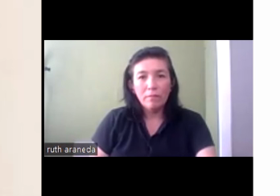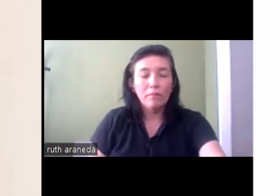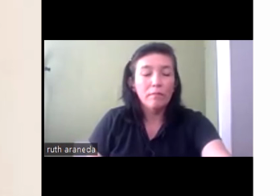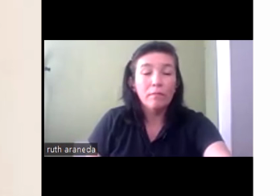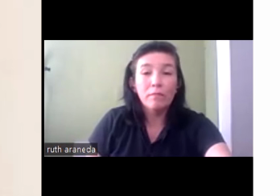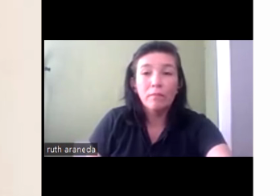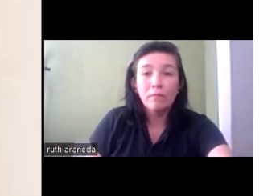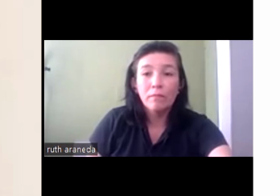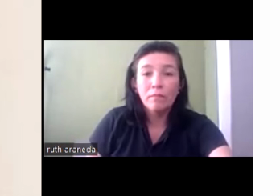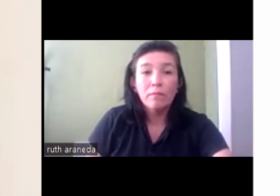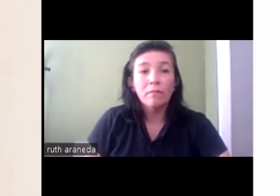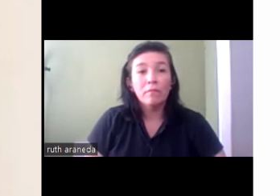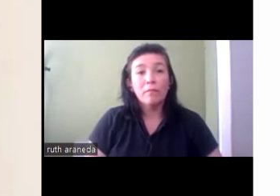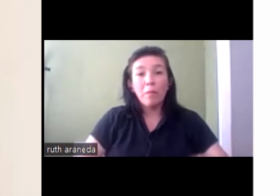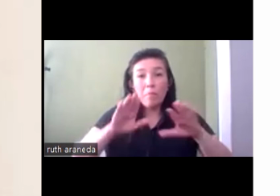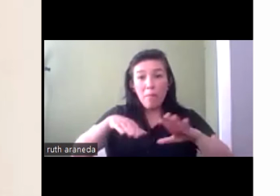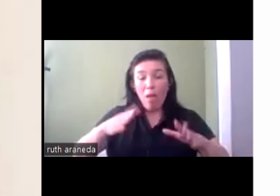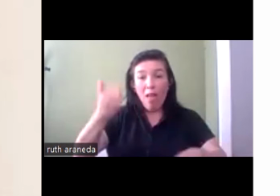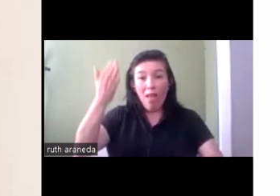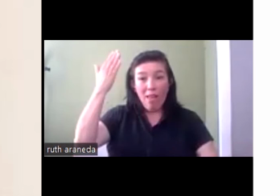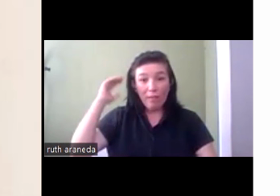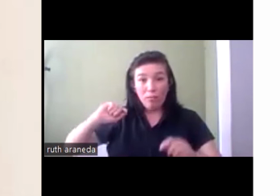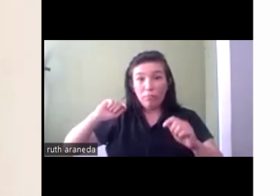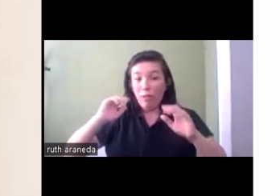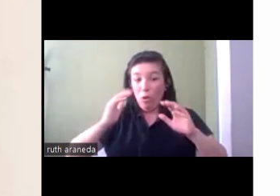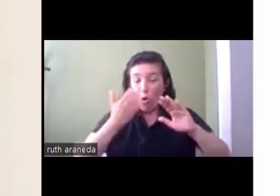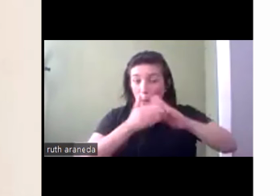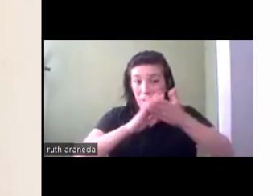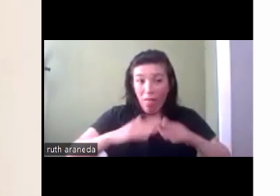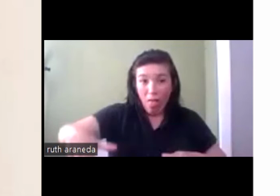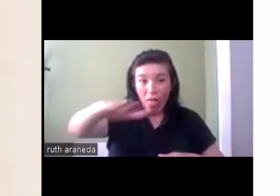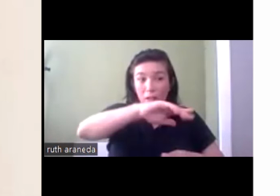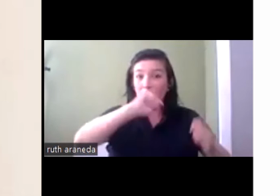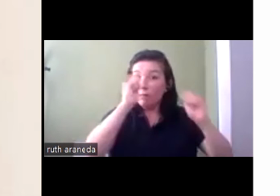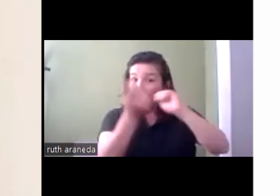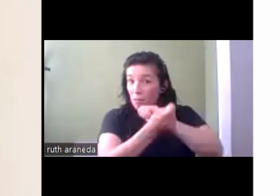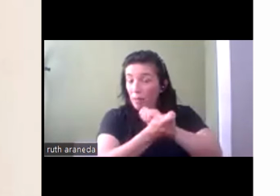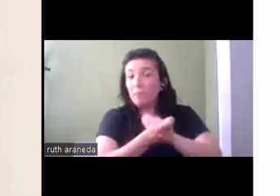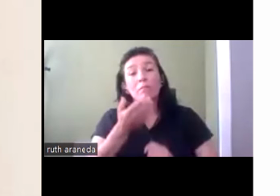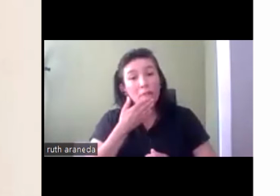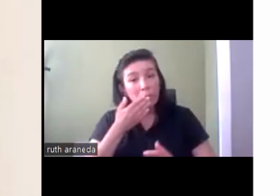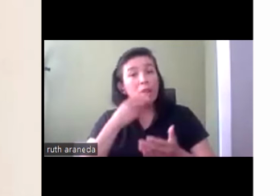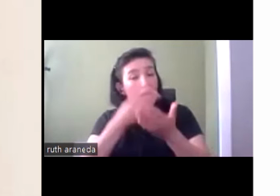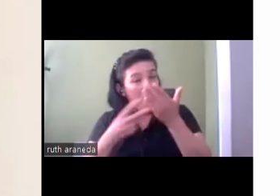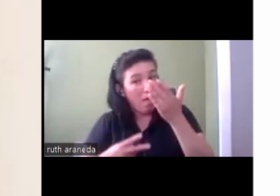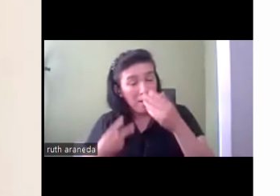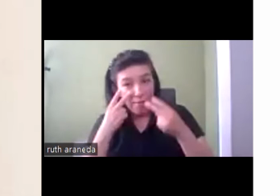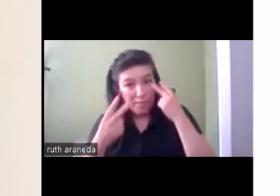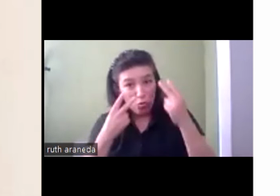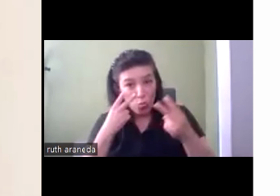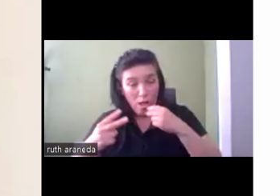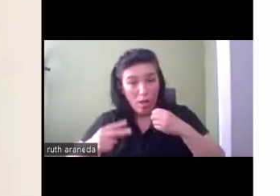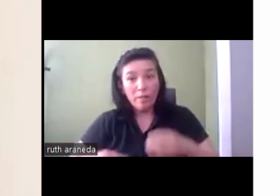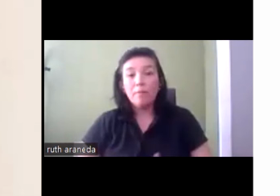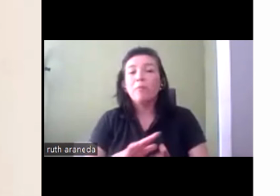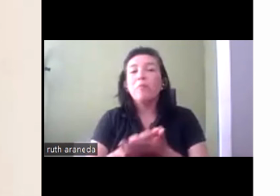Acá, tal como hubo cambios en las comunidades, también hubo cambios en el arte visual de la alfarería. En el arte